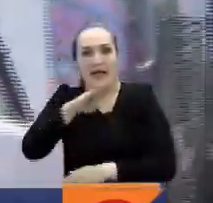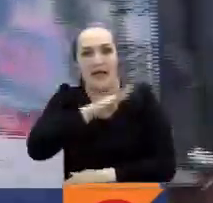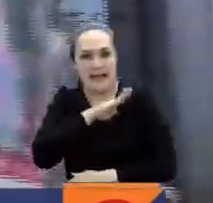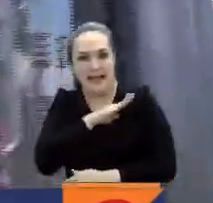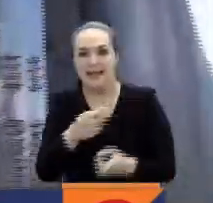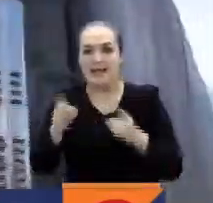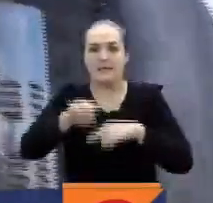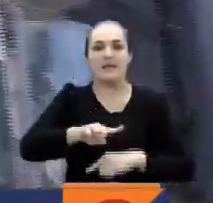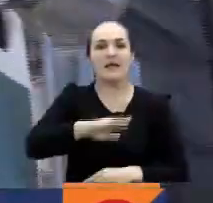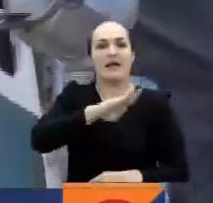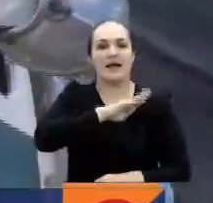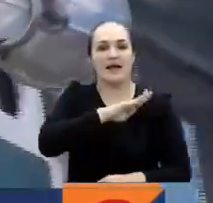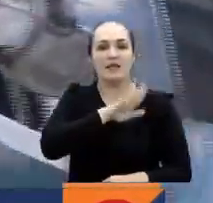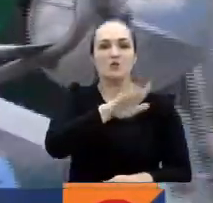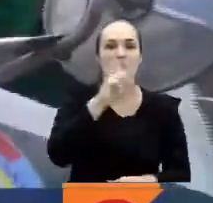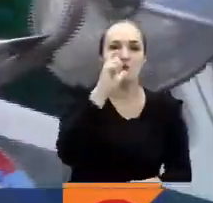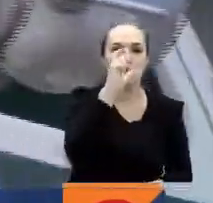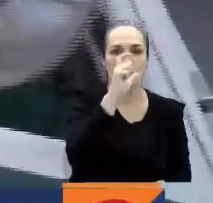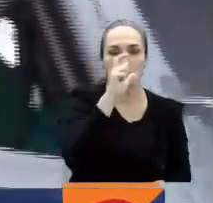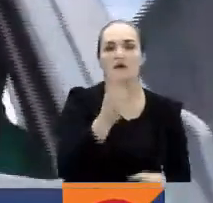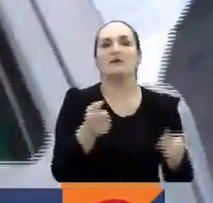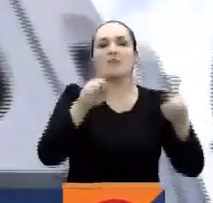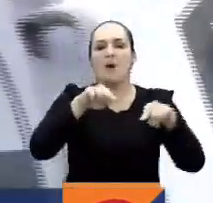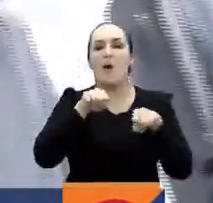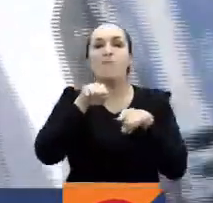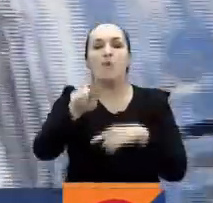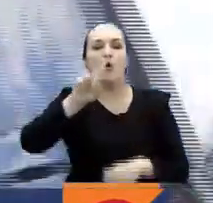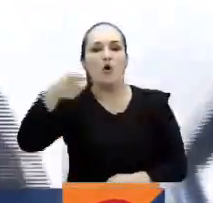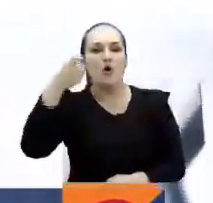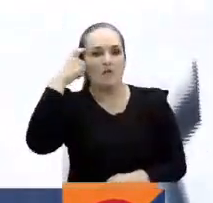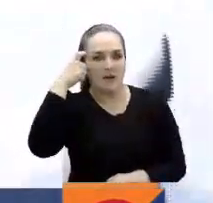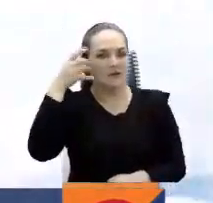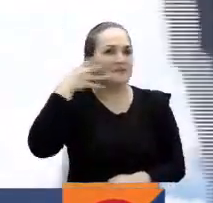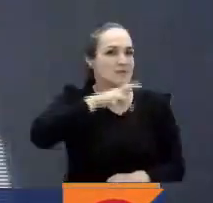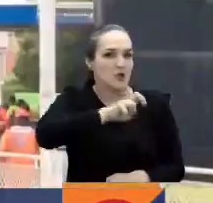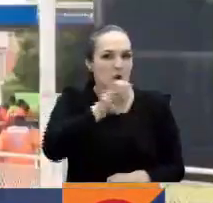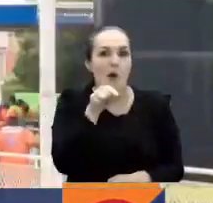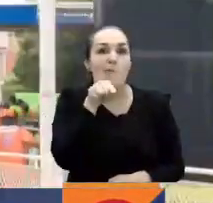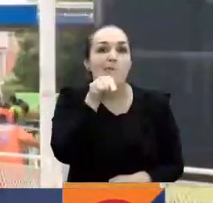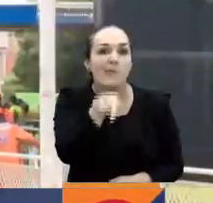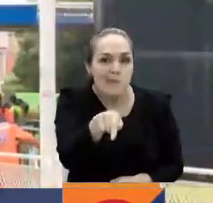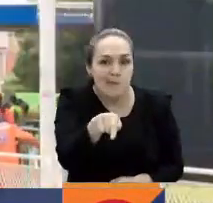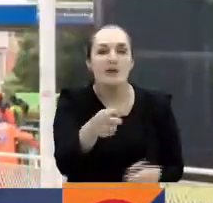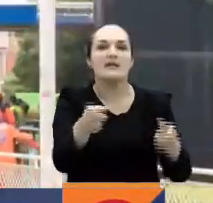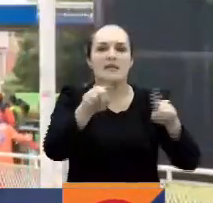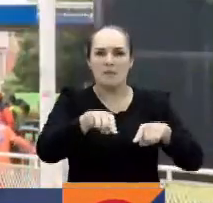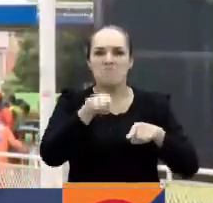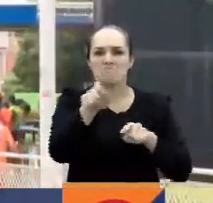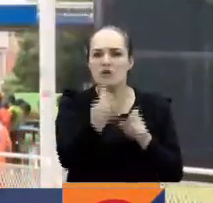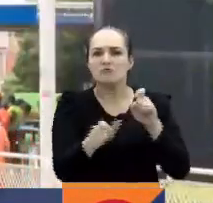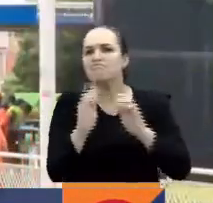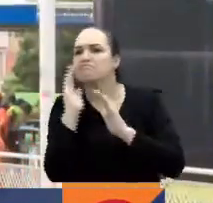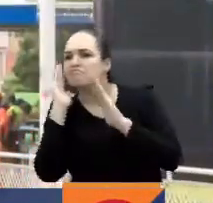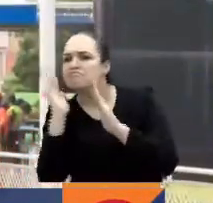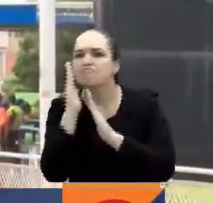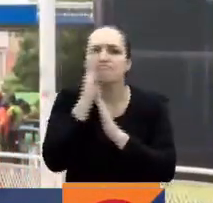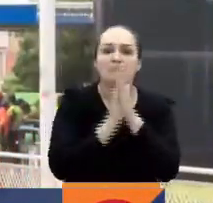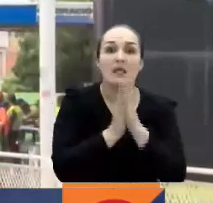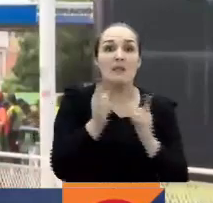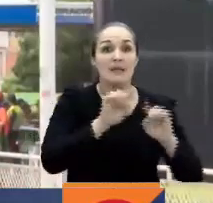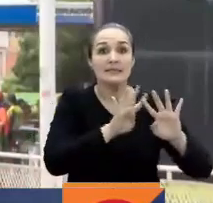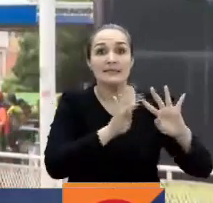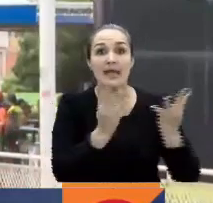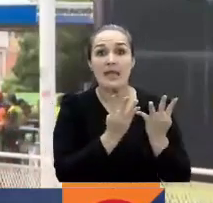de San José de Cúcuta. Vemos también al gobernador de Norte de Santander, Silvano Serrano, muy atento. Varios senadores también